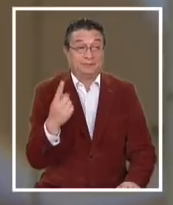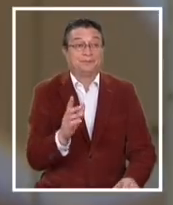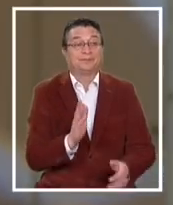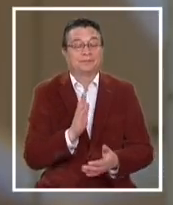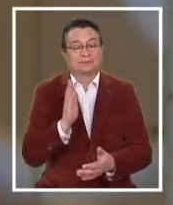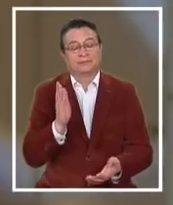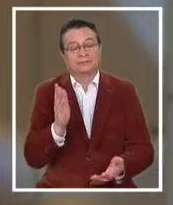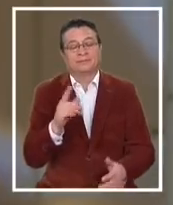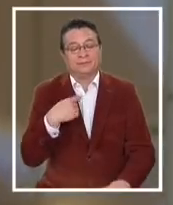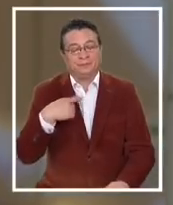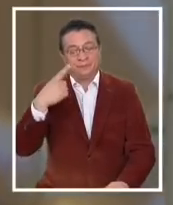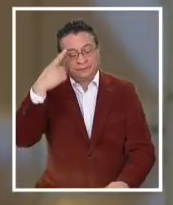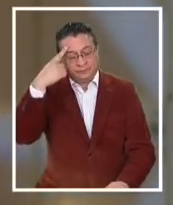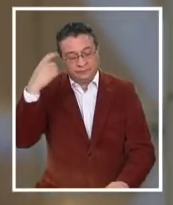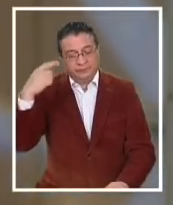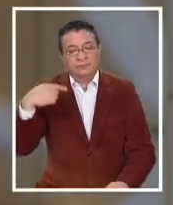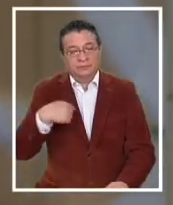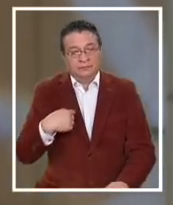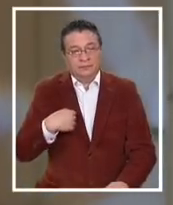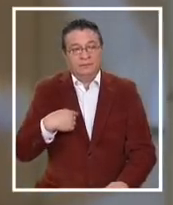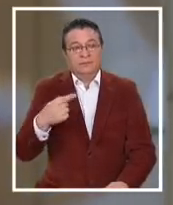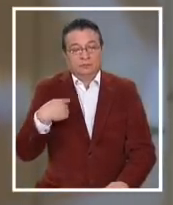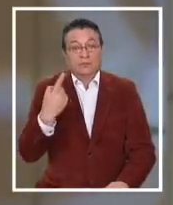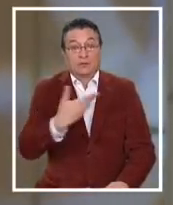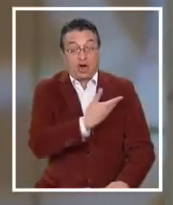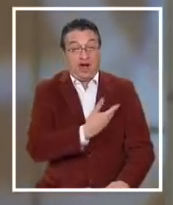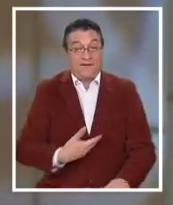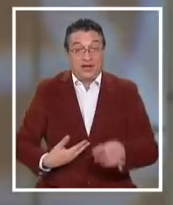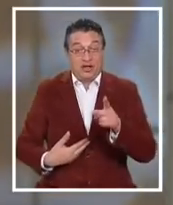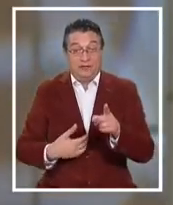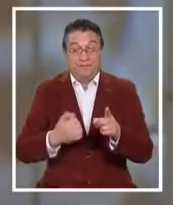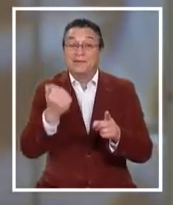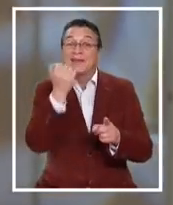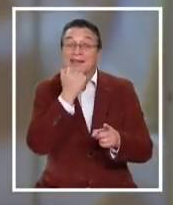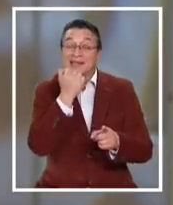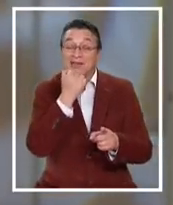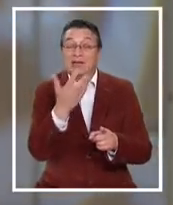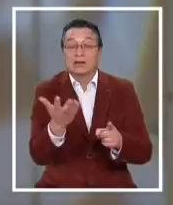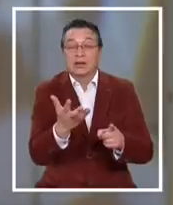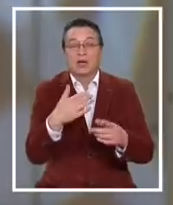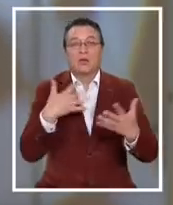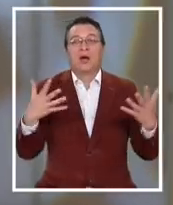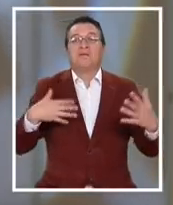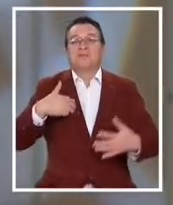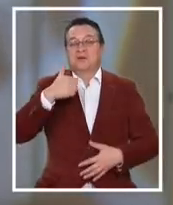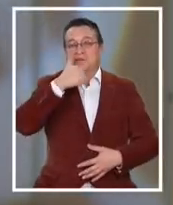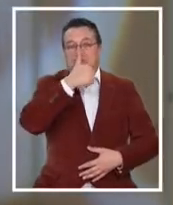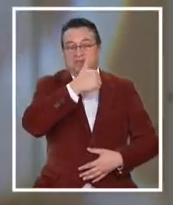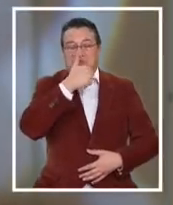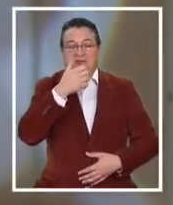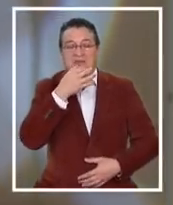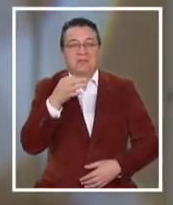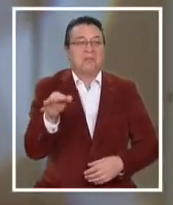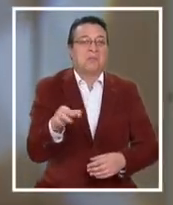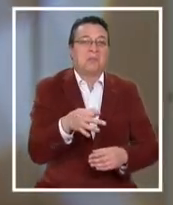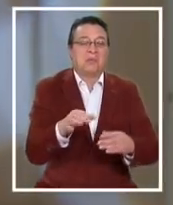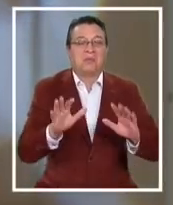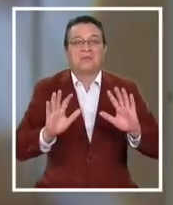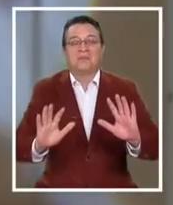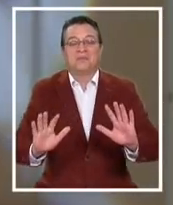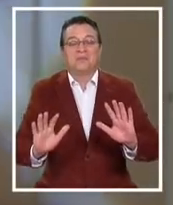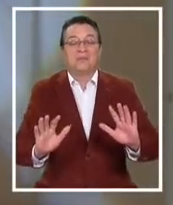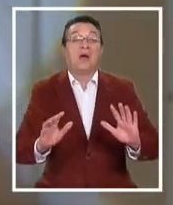que algo en lo que el gobierno se ha equivocado es en la arrogancia, el tono, en